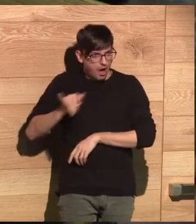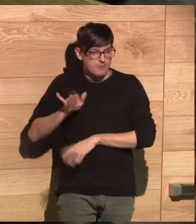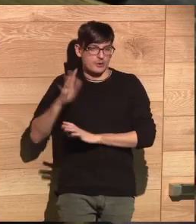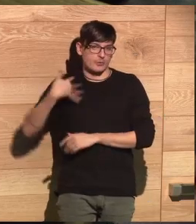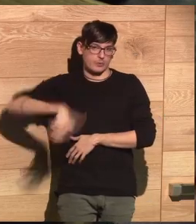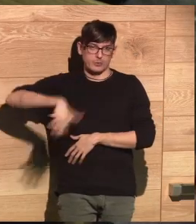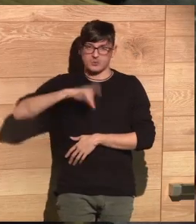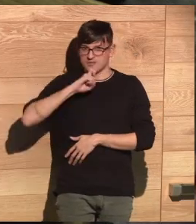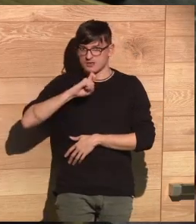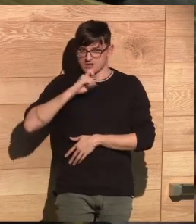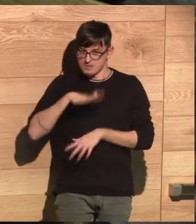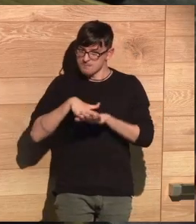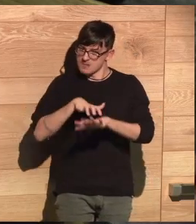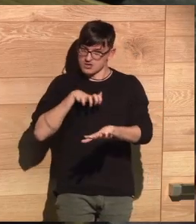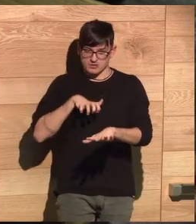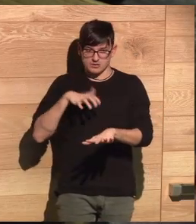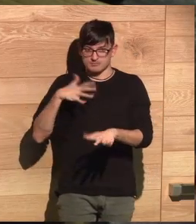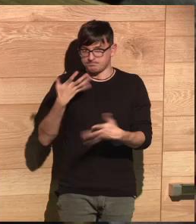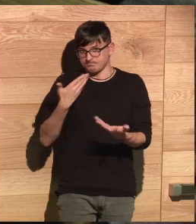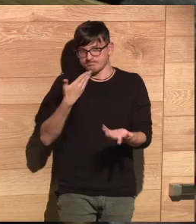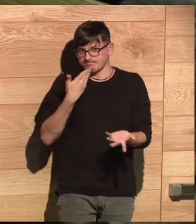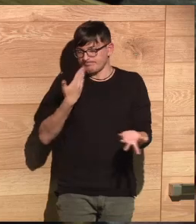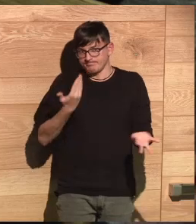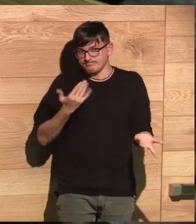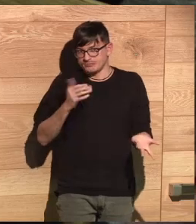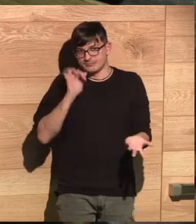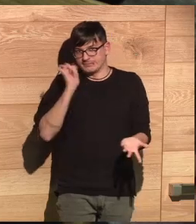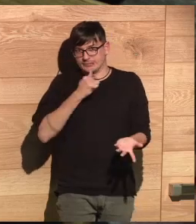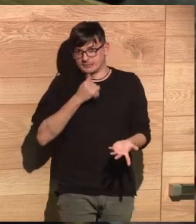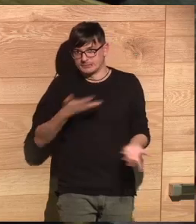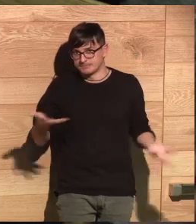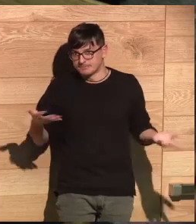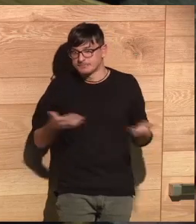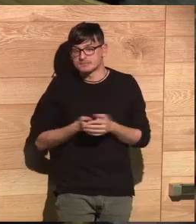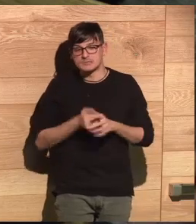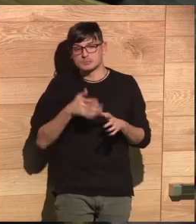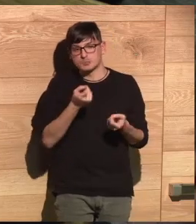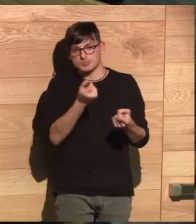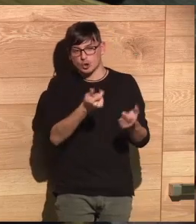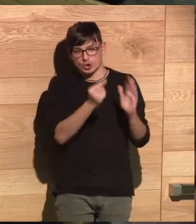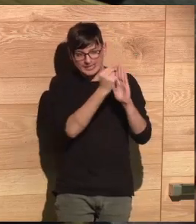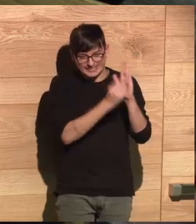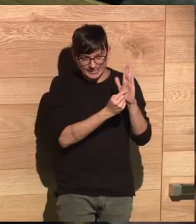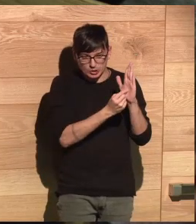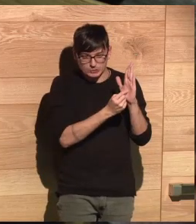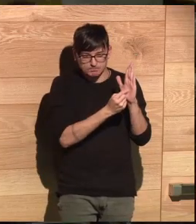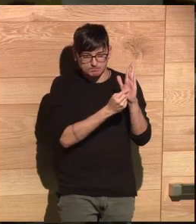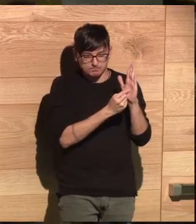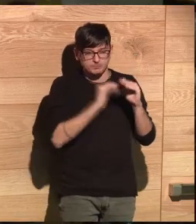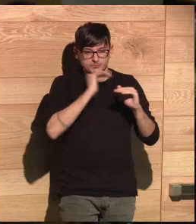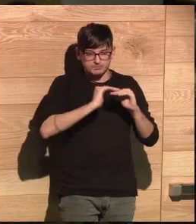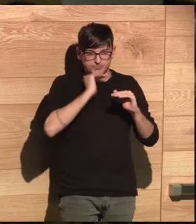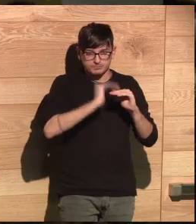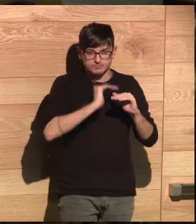Lo que pasa es que la mayor parte habían pasado desapercibidos, ¿no? Pero ese ha sido un poco el criterio que hemos seguido a la hora de elegir